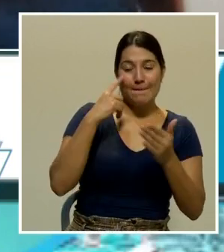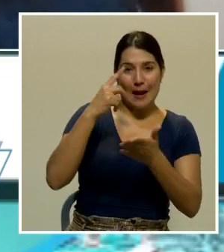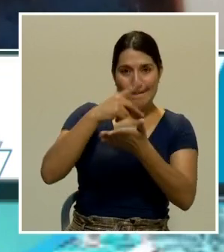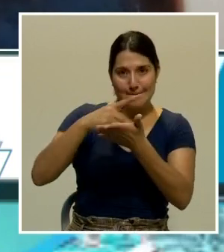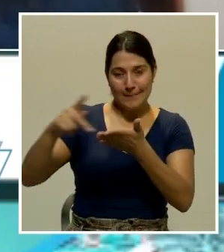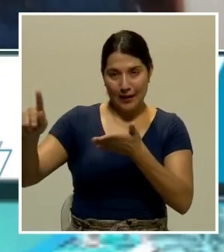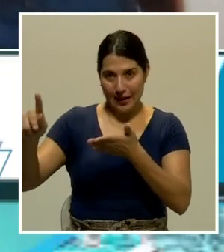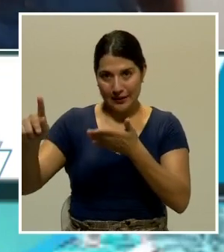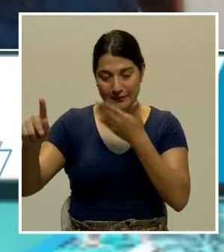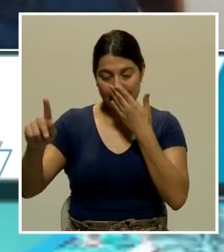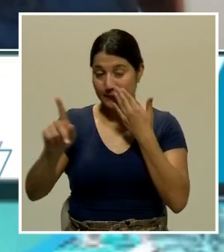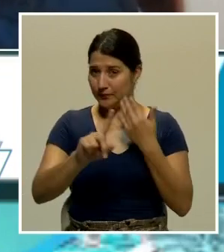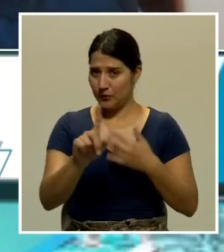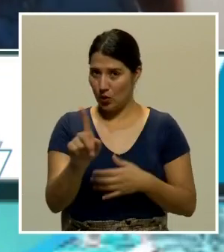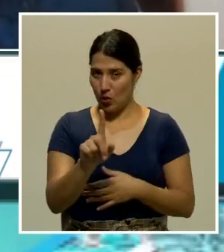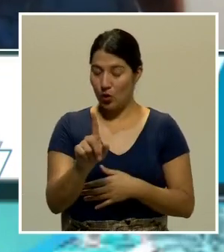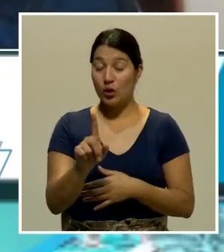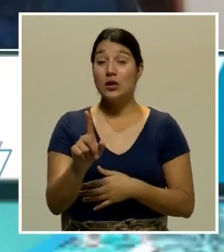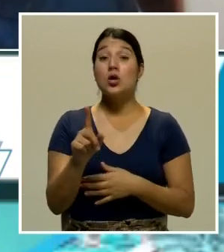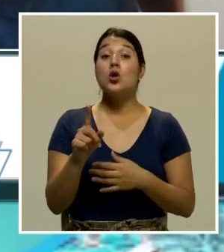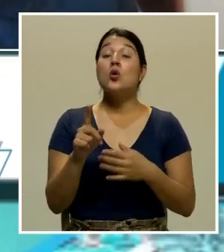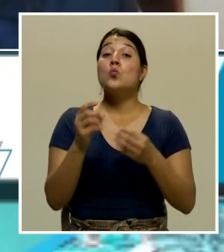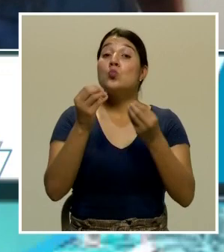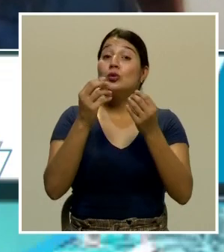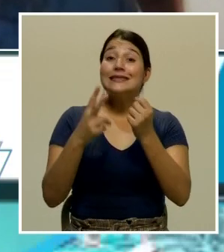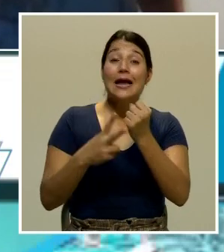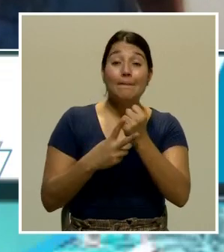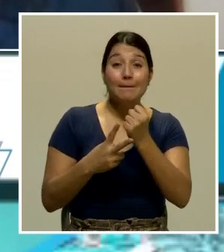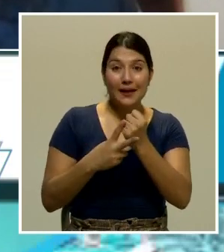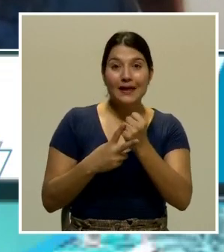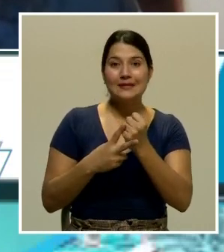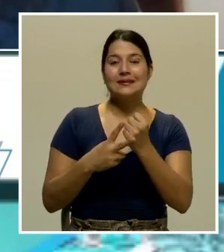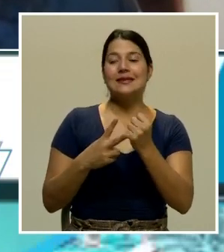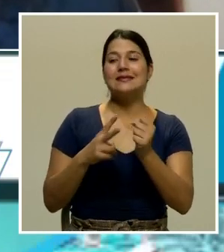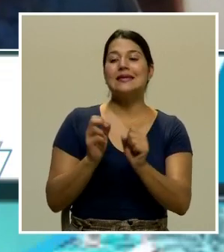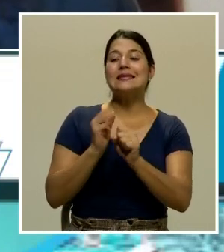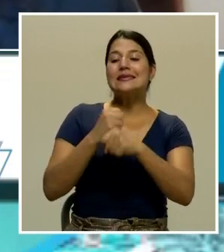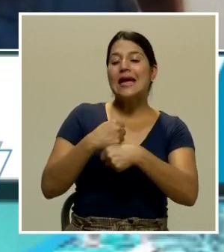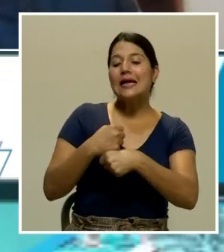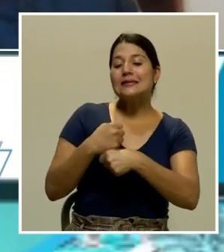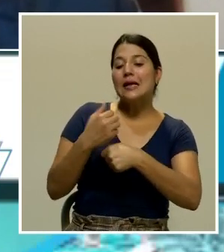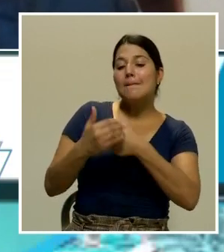5 mil millones de dólares, sino que mucho de eso se puede hacer mediante gestiones,